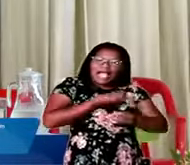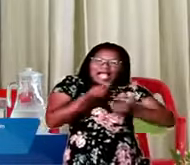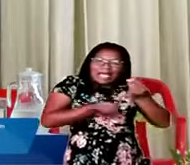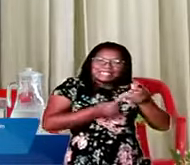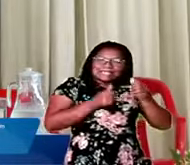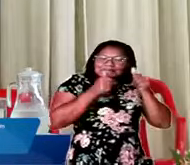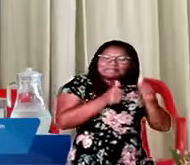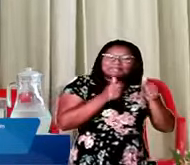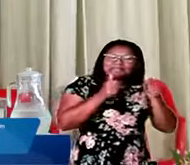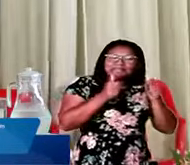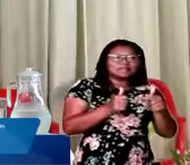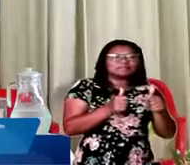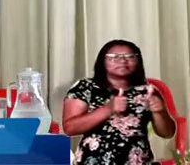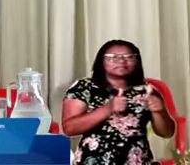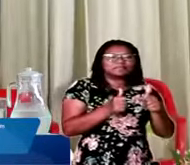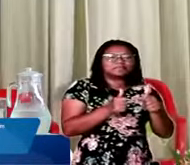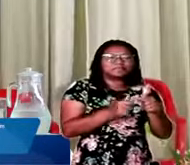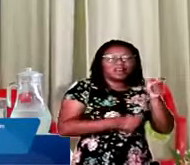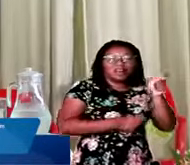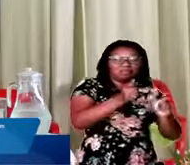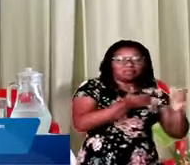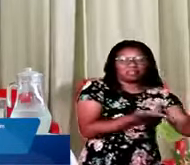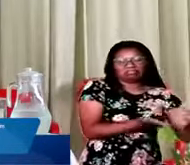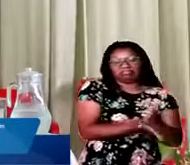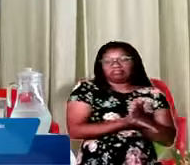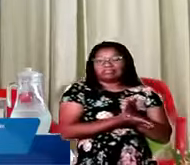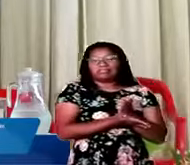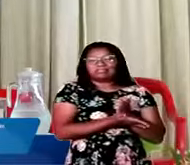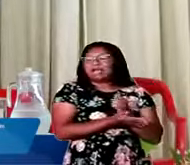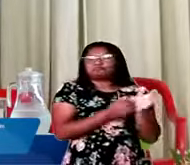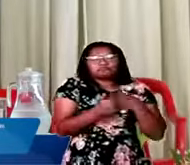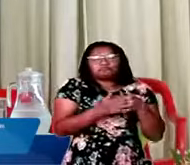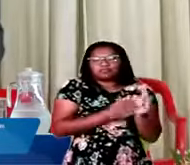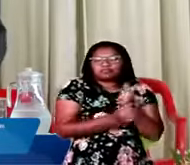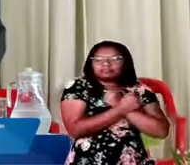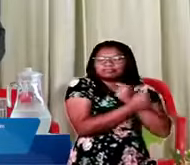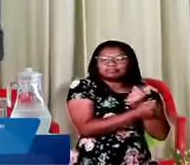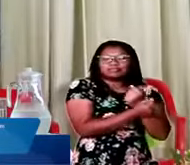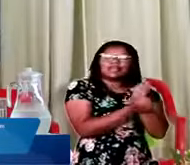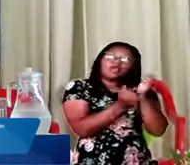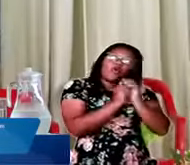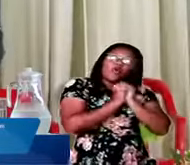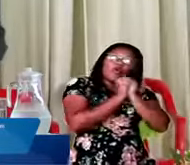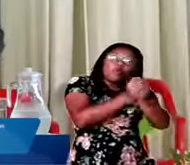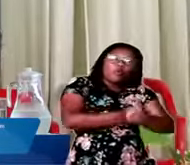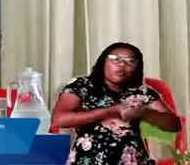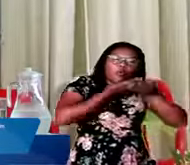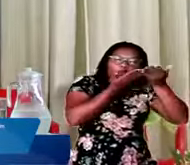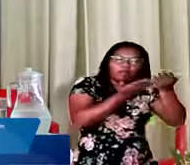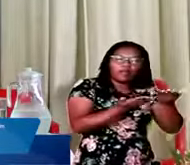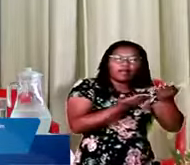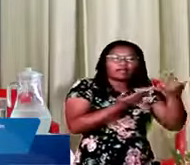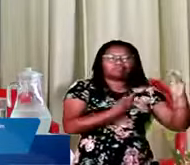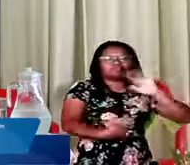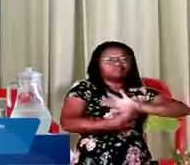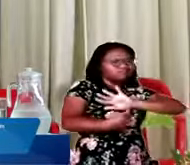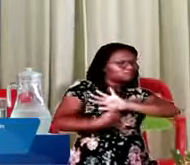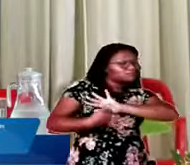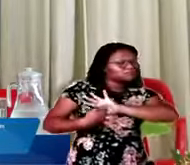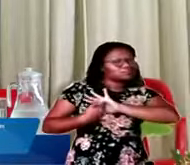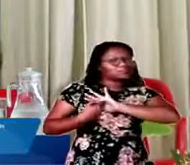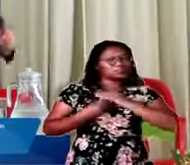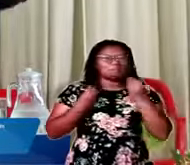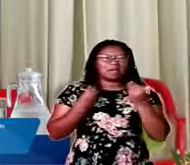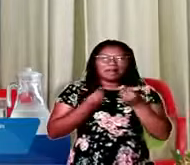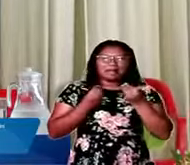los que os aborrecen. Y orad por los que os ultrajan y os persiguen. Para que seáis